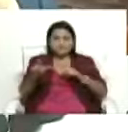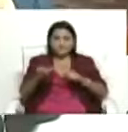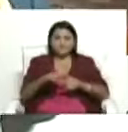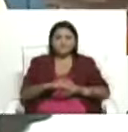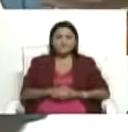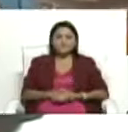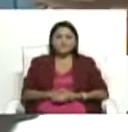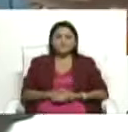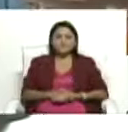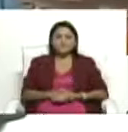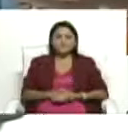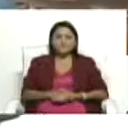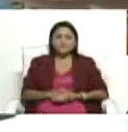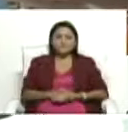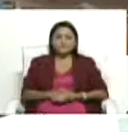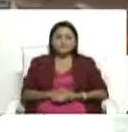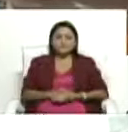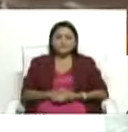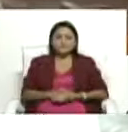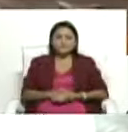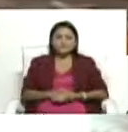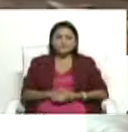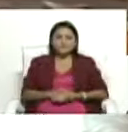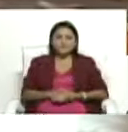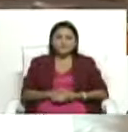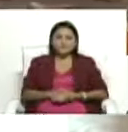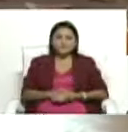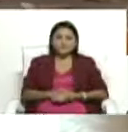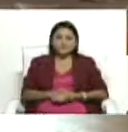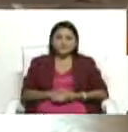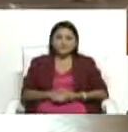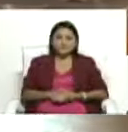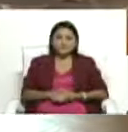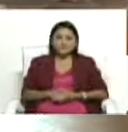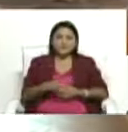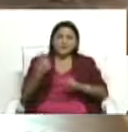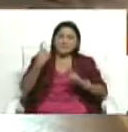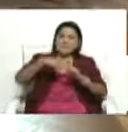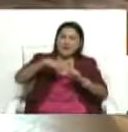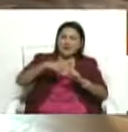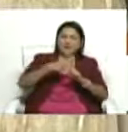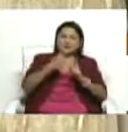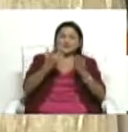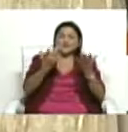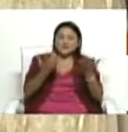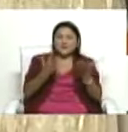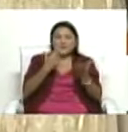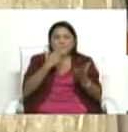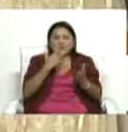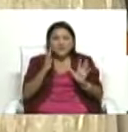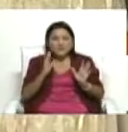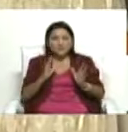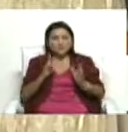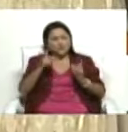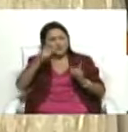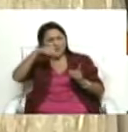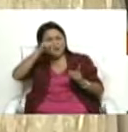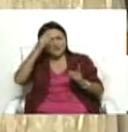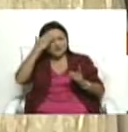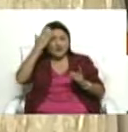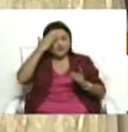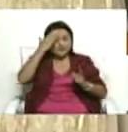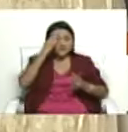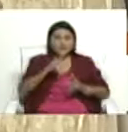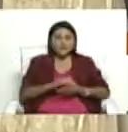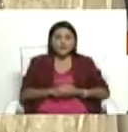Nacional Electoral. Pero digo más, si atendemos numéricamente, ustedes saben que